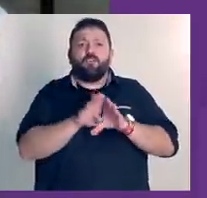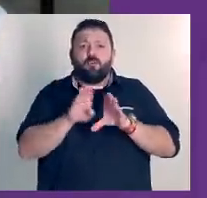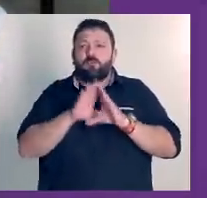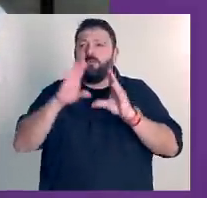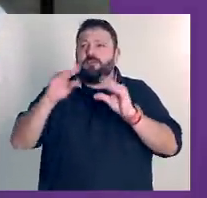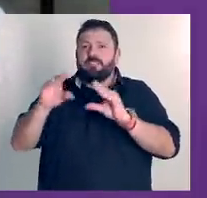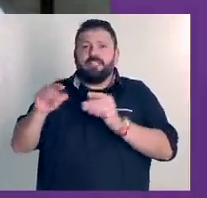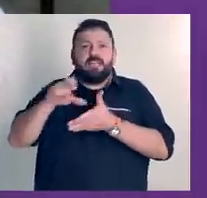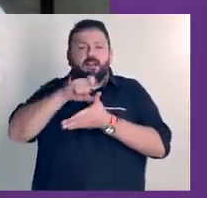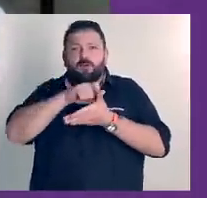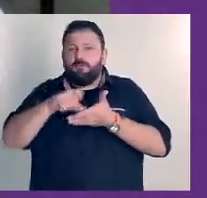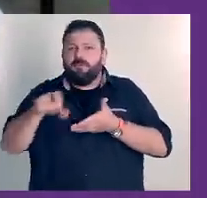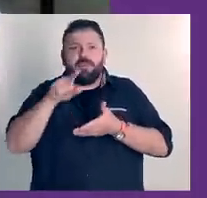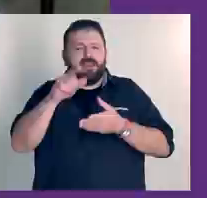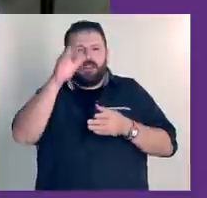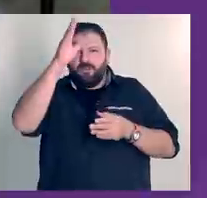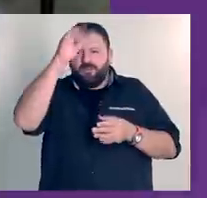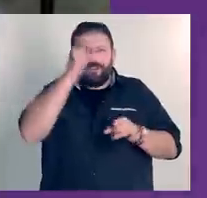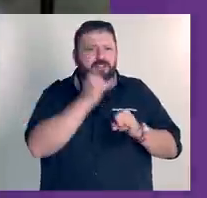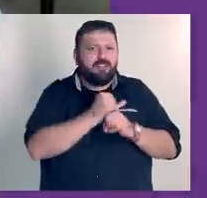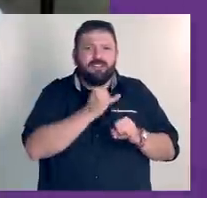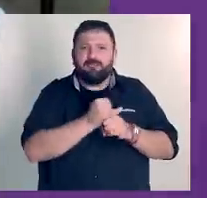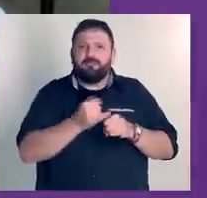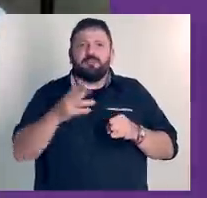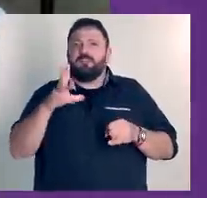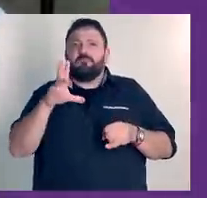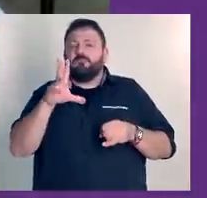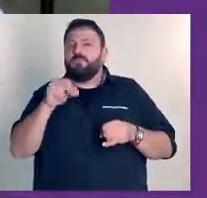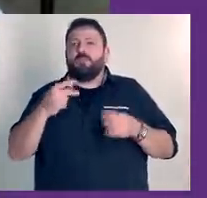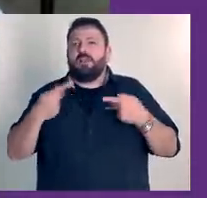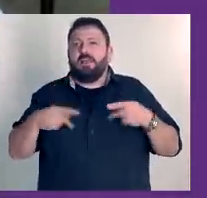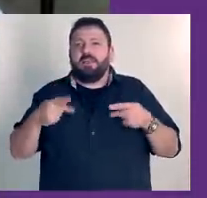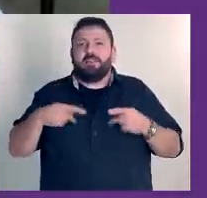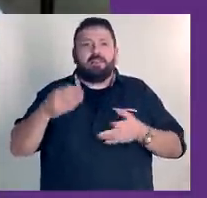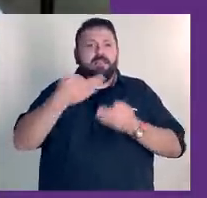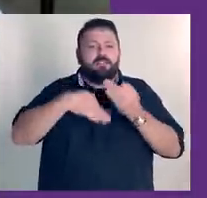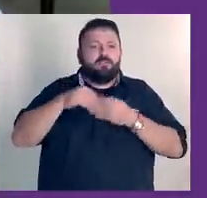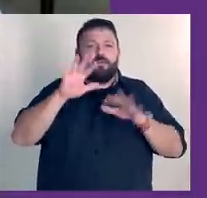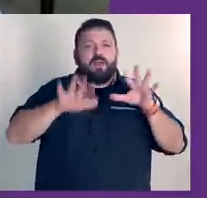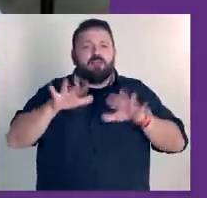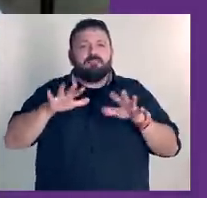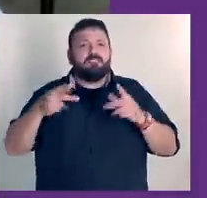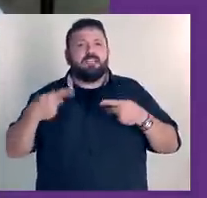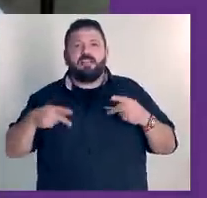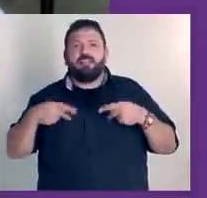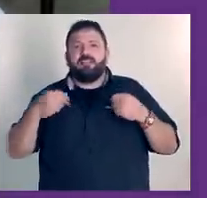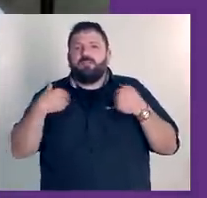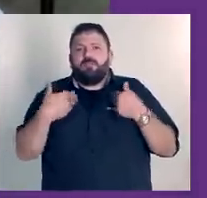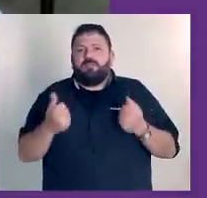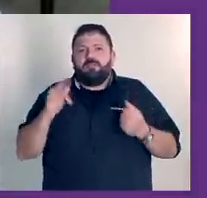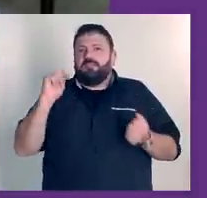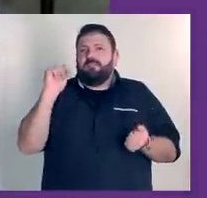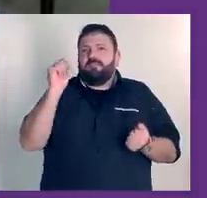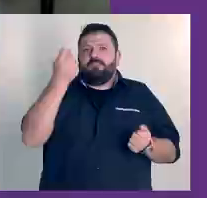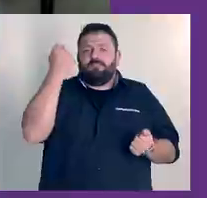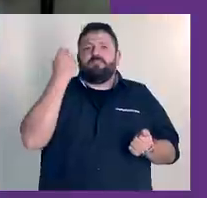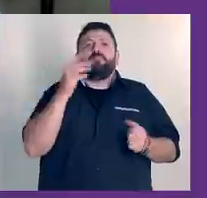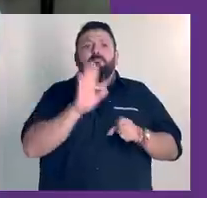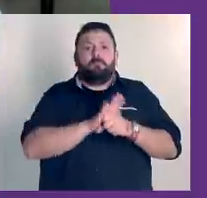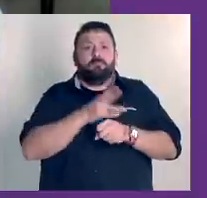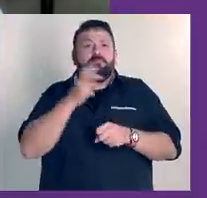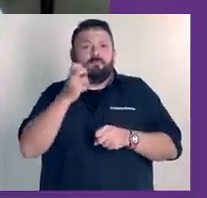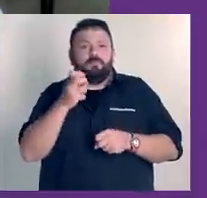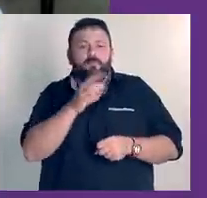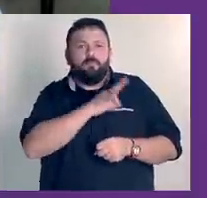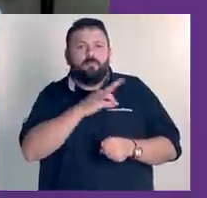comprar en línea. Acuérdate que mucha gente pues no está familiarizado con la tecnología y tú puedes enseñarle a hacer un prepedido y